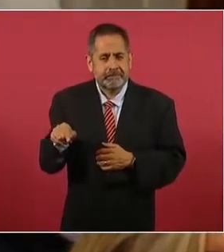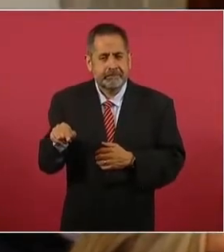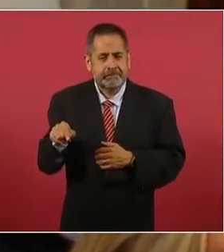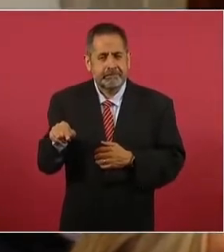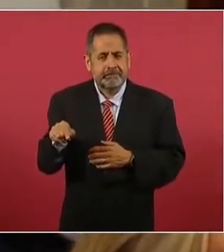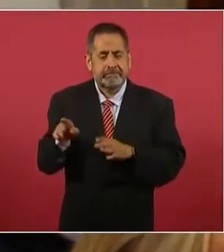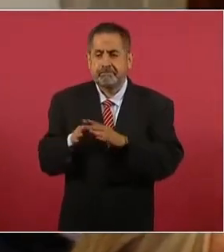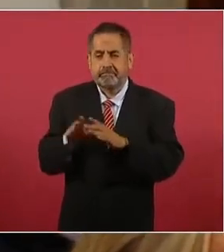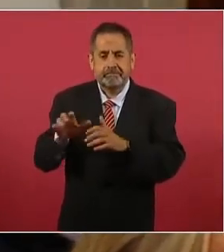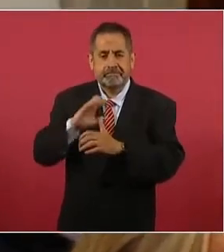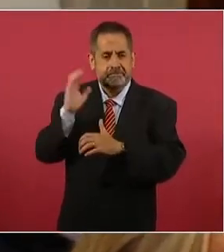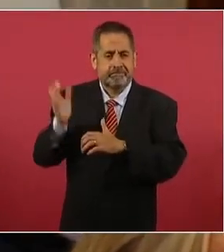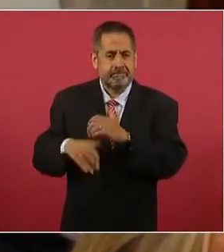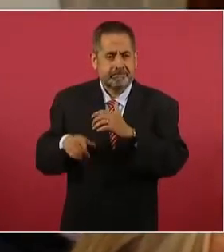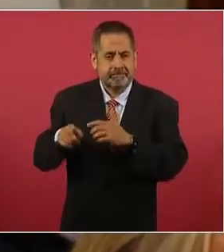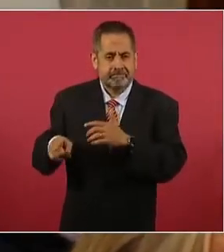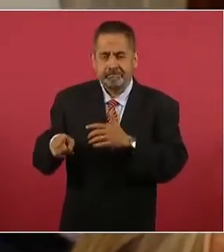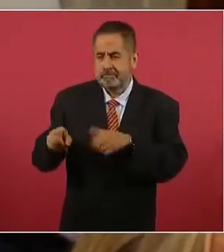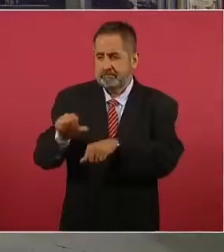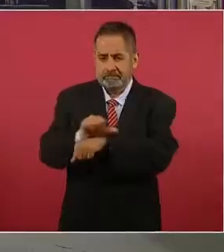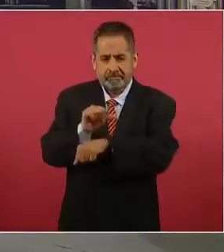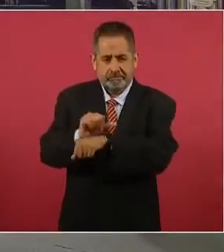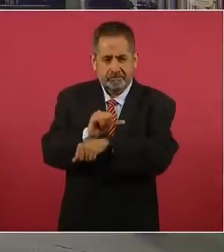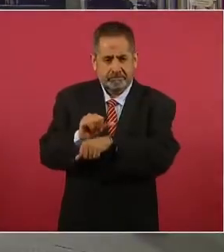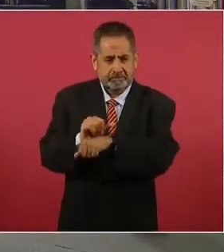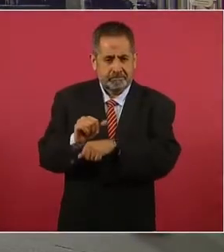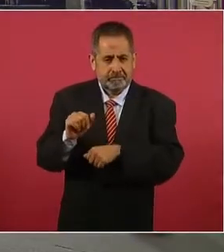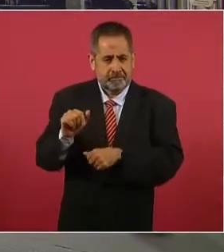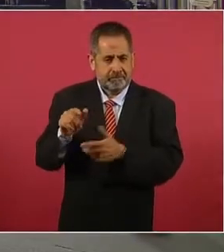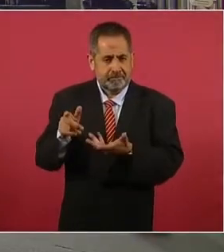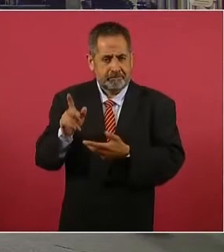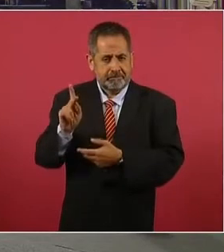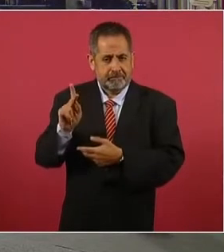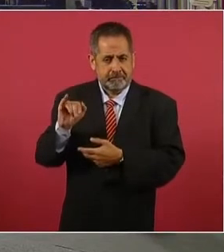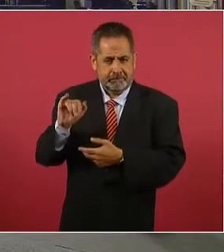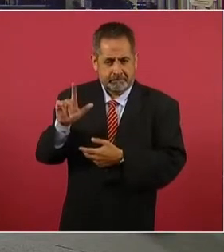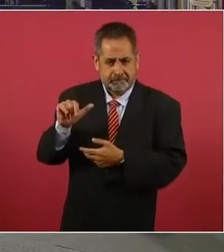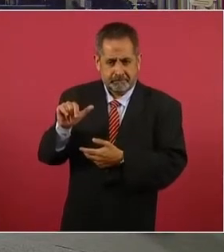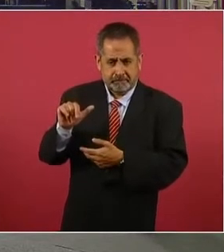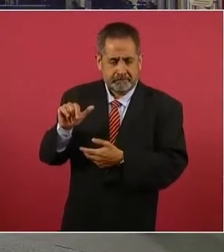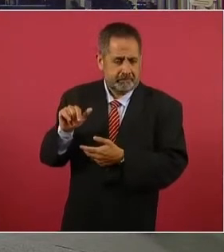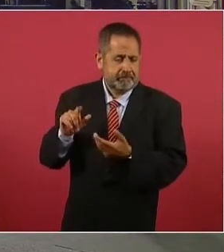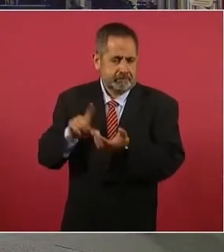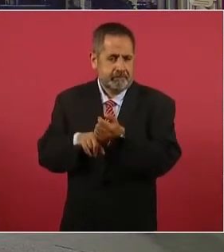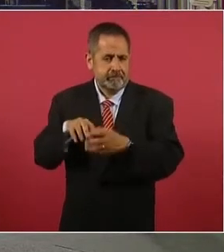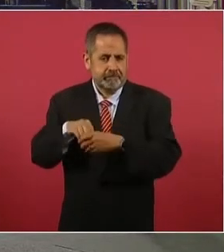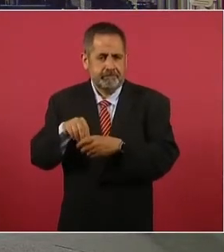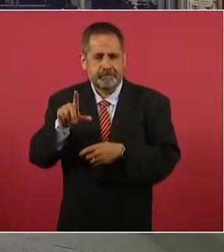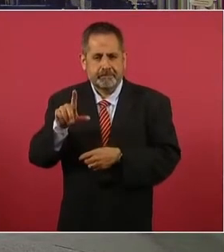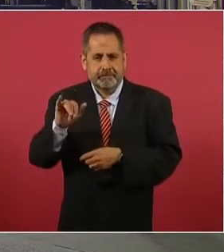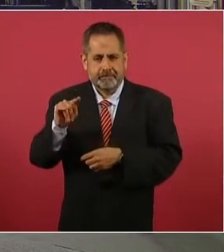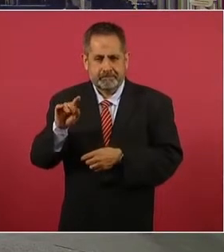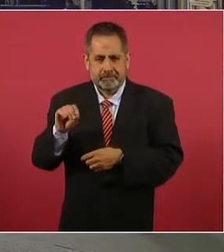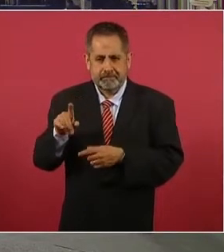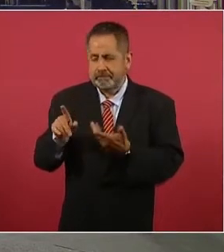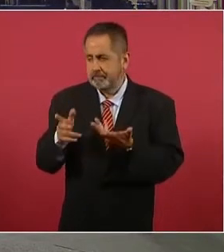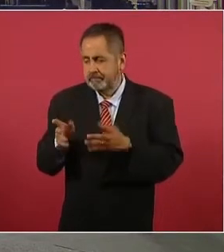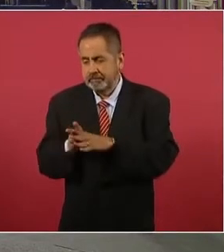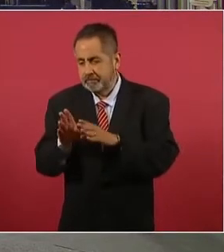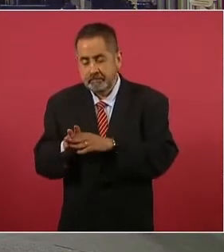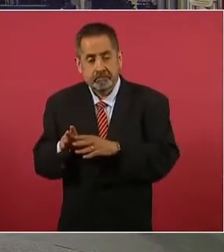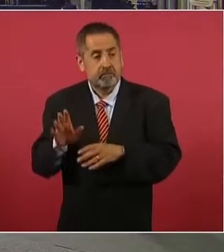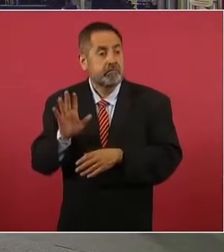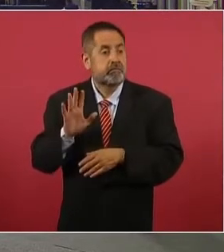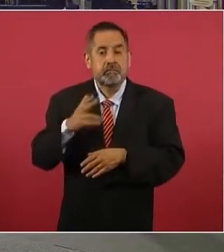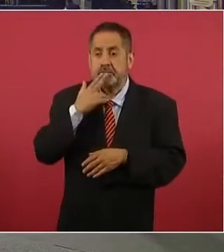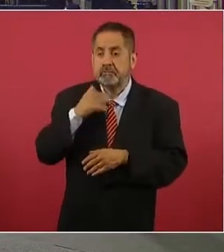pues se termina la vida útil de las baterías de litio, porque esas también contaminan, ya cuando